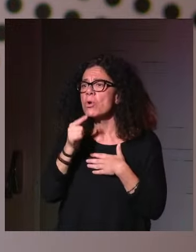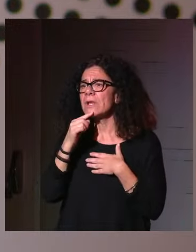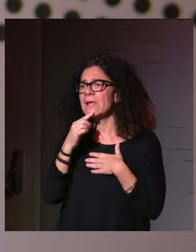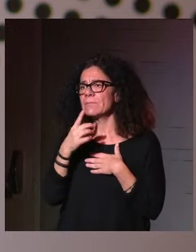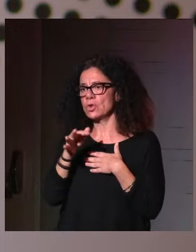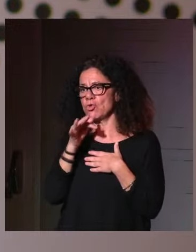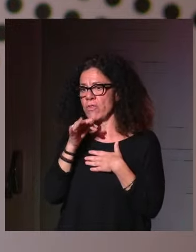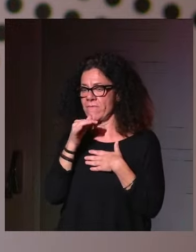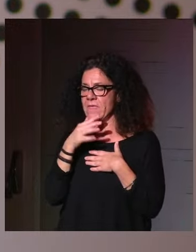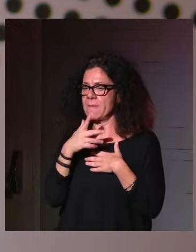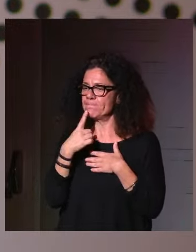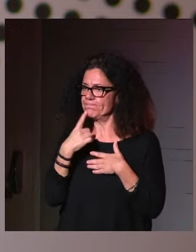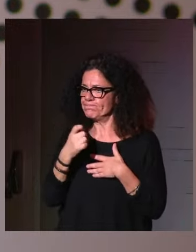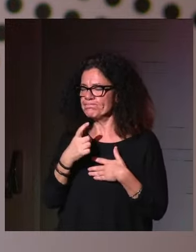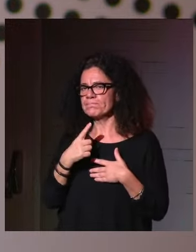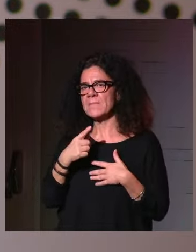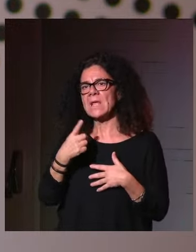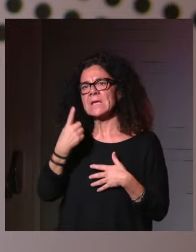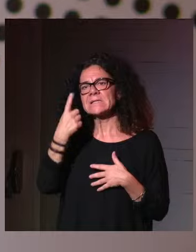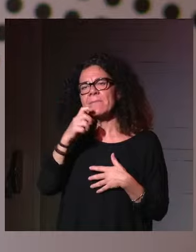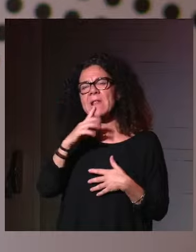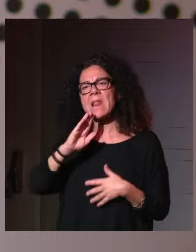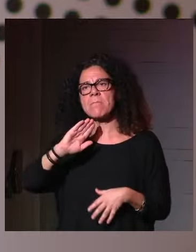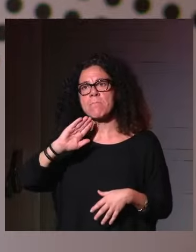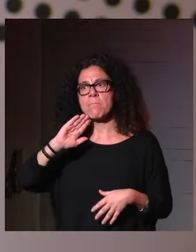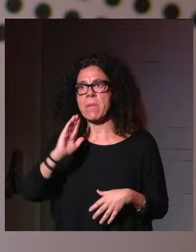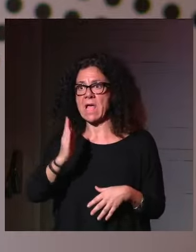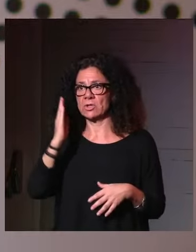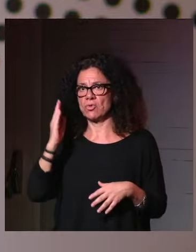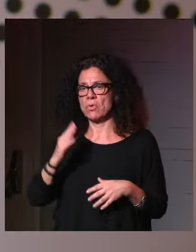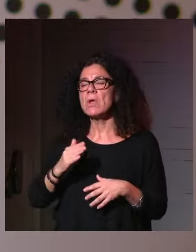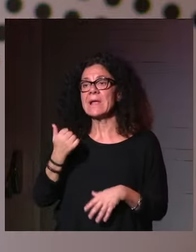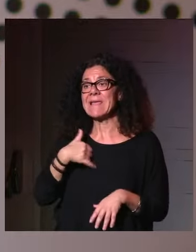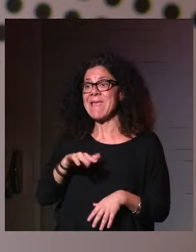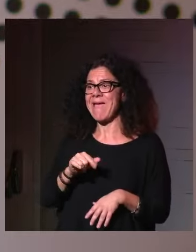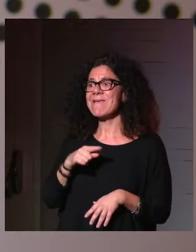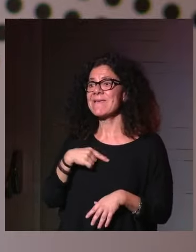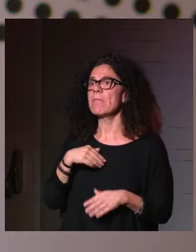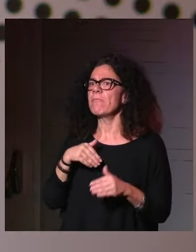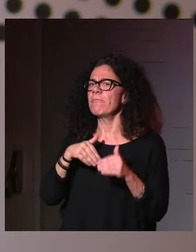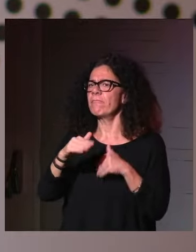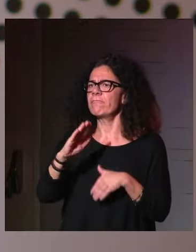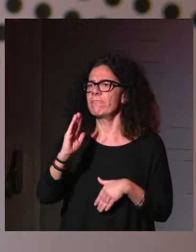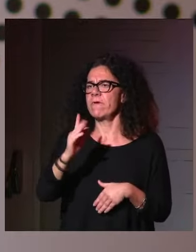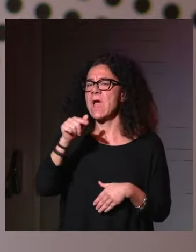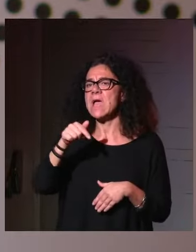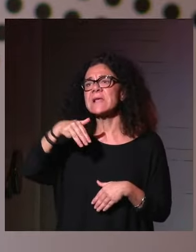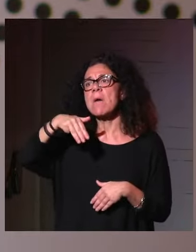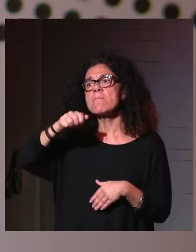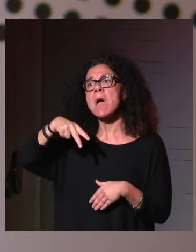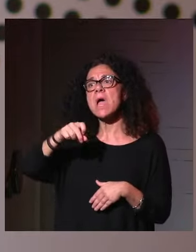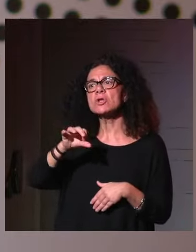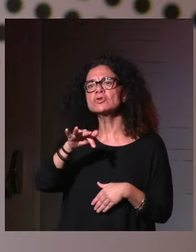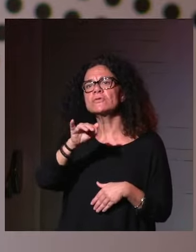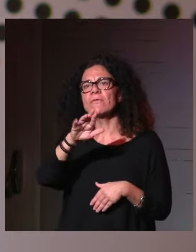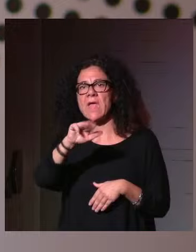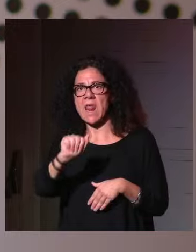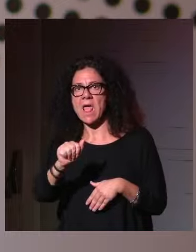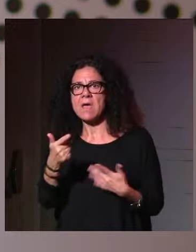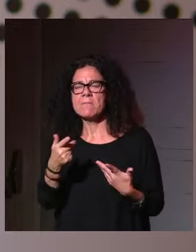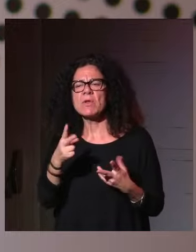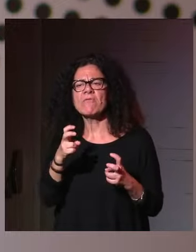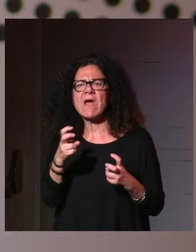cuesta entender el impacto que que está teniendo y que va a tener esa mano esfera pero que sirve